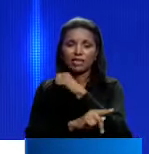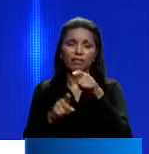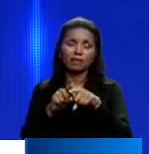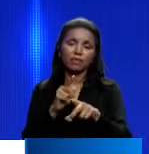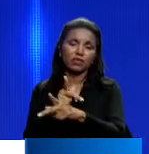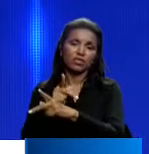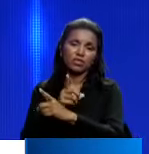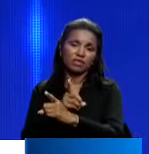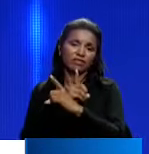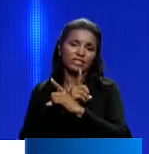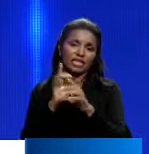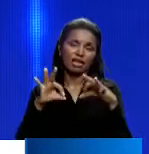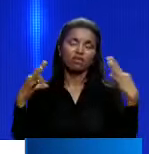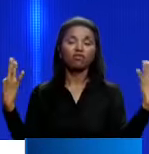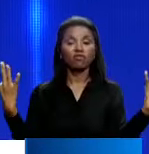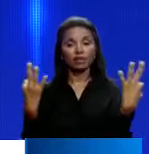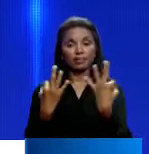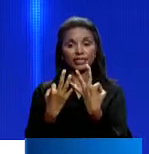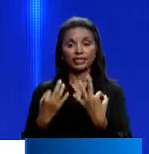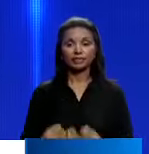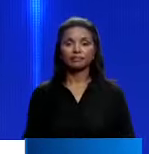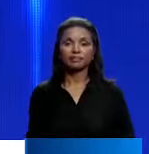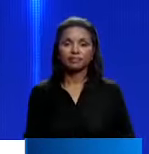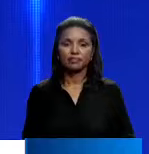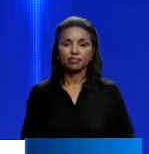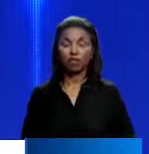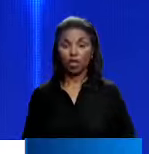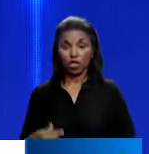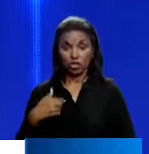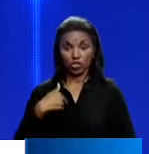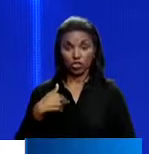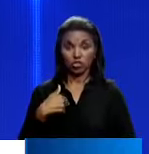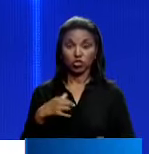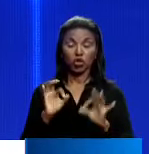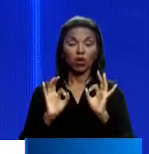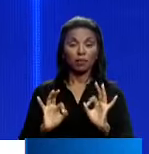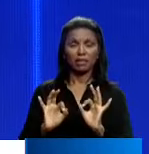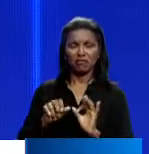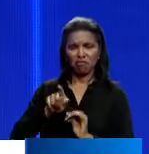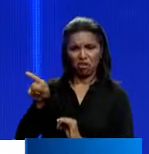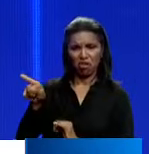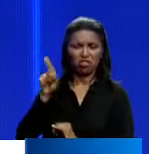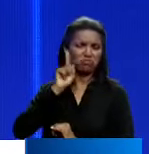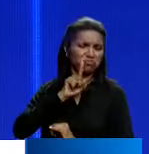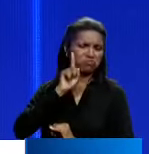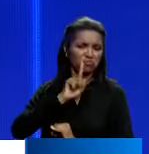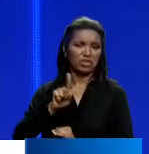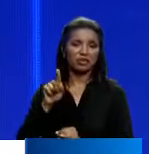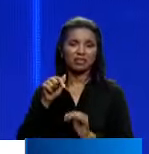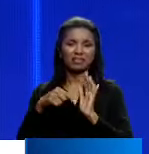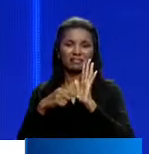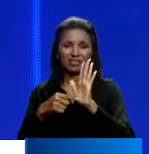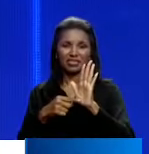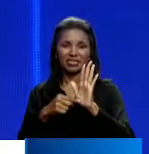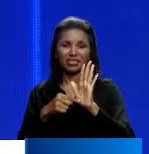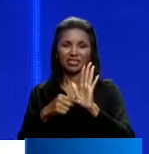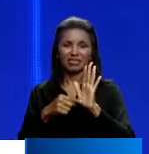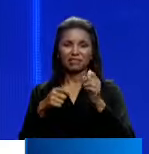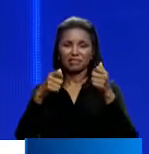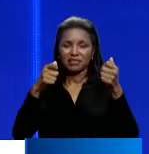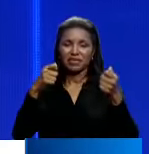defensa de la familia. Yo predico con el ejemplo, no como otros que son puro bla, bla, bla, bla, bla. Miren, aquí están mis